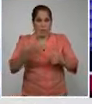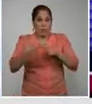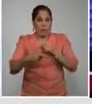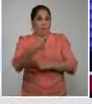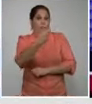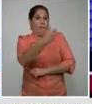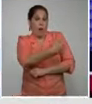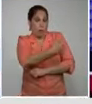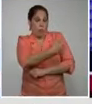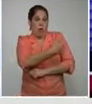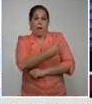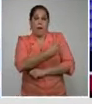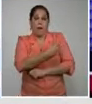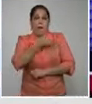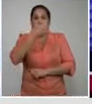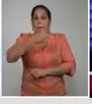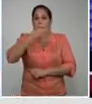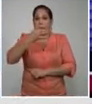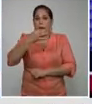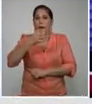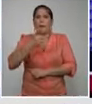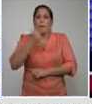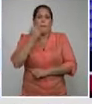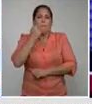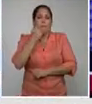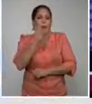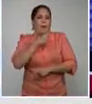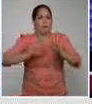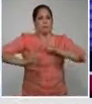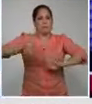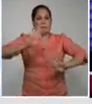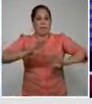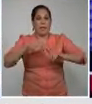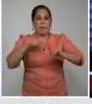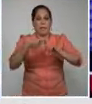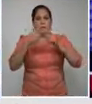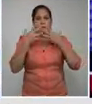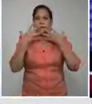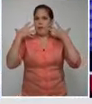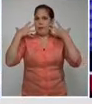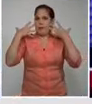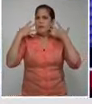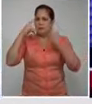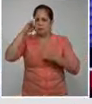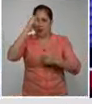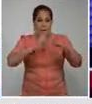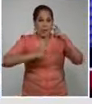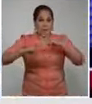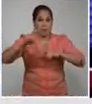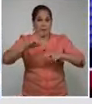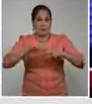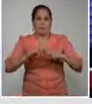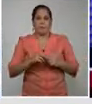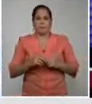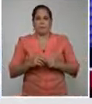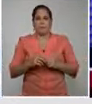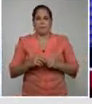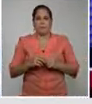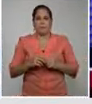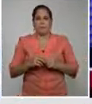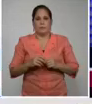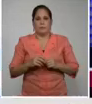como decía, nos va a hacer más inmunes y más felices. Eso esperamos. El estudio de intervención. Y usted ahí